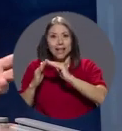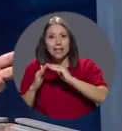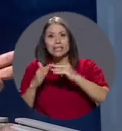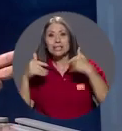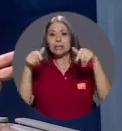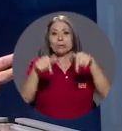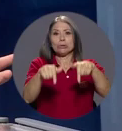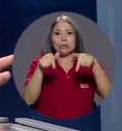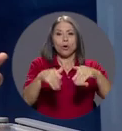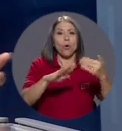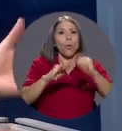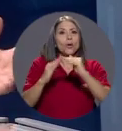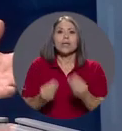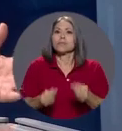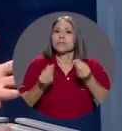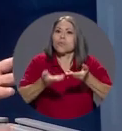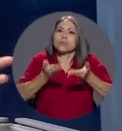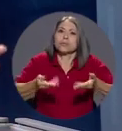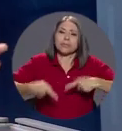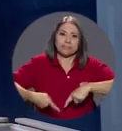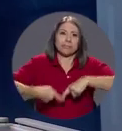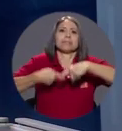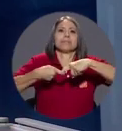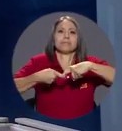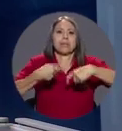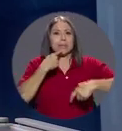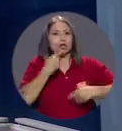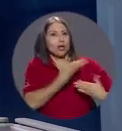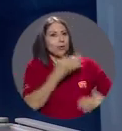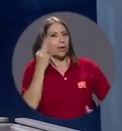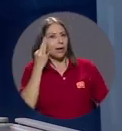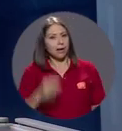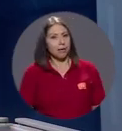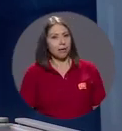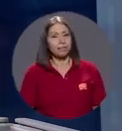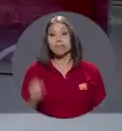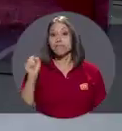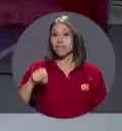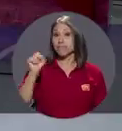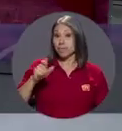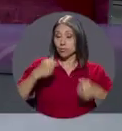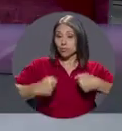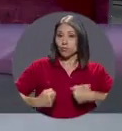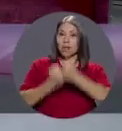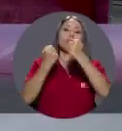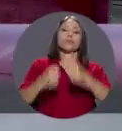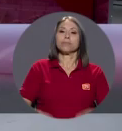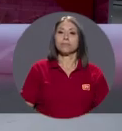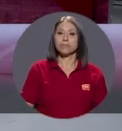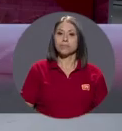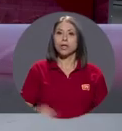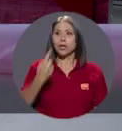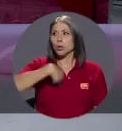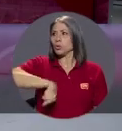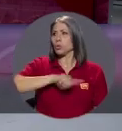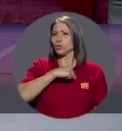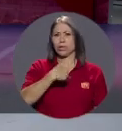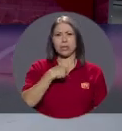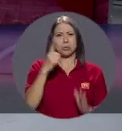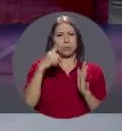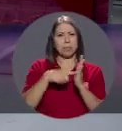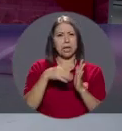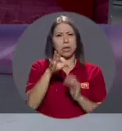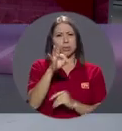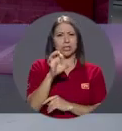nuestras comunidades tenemos muchos pendientes de esos que doña Claudia menciona. Claro, y es un reto. En nuestro caso,